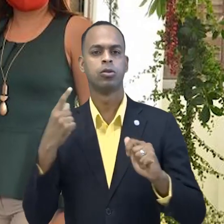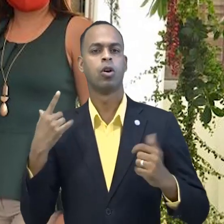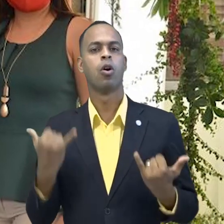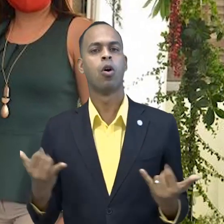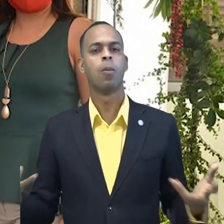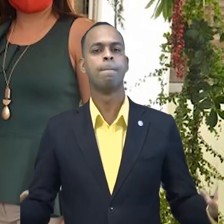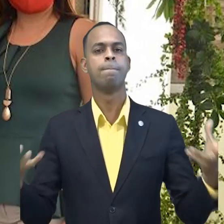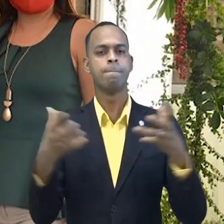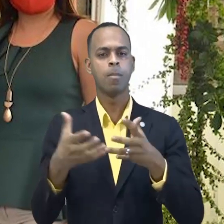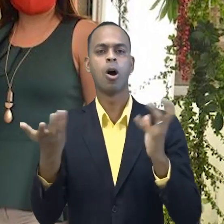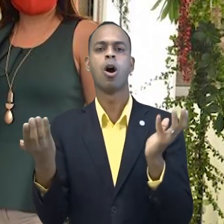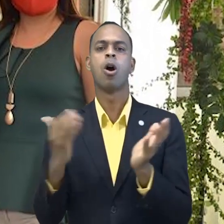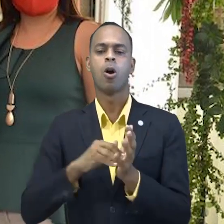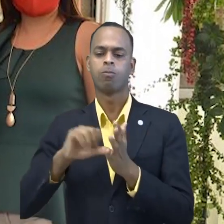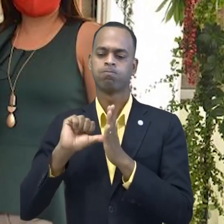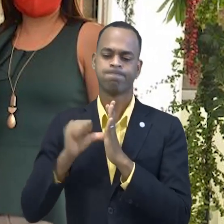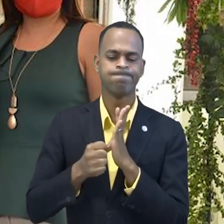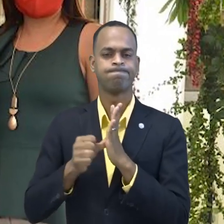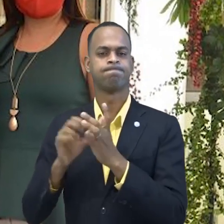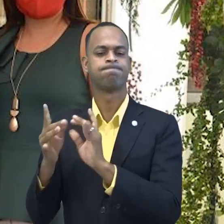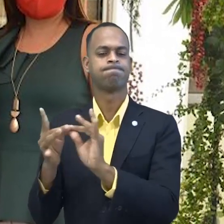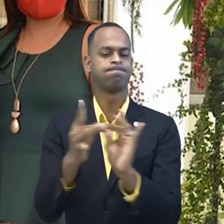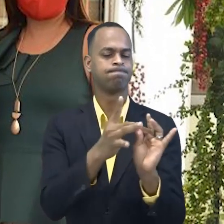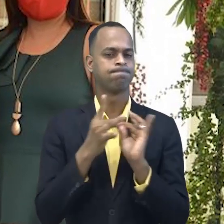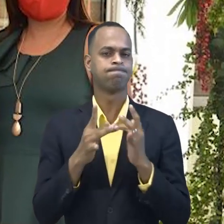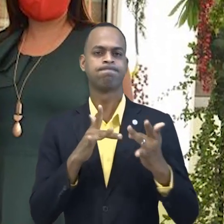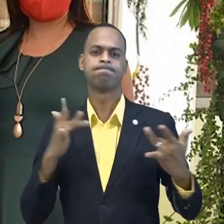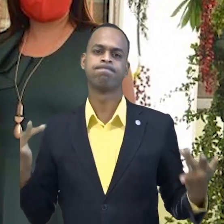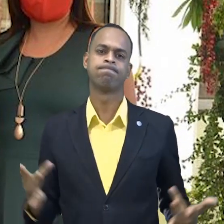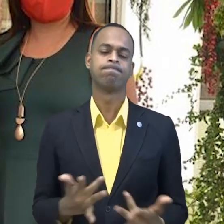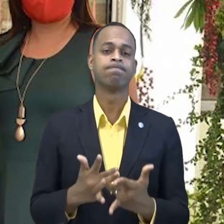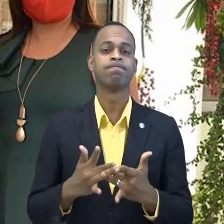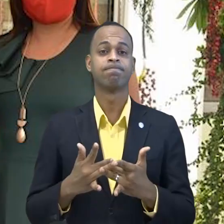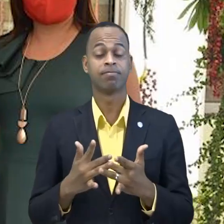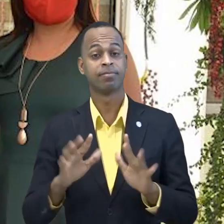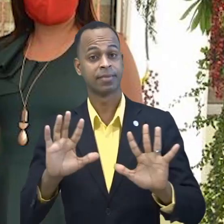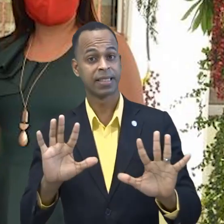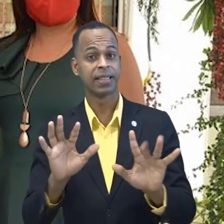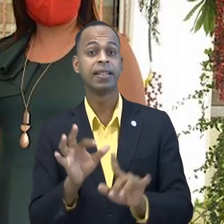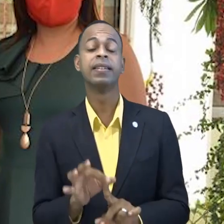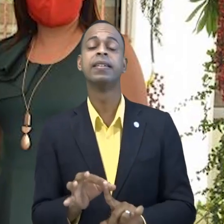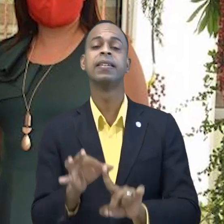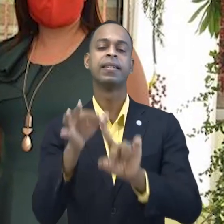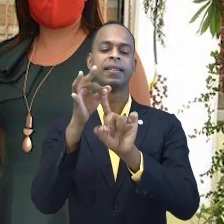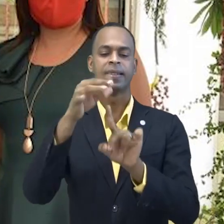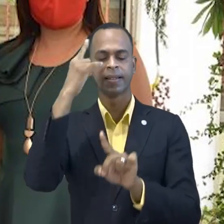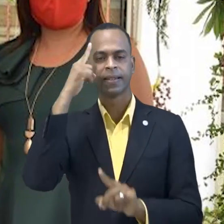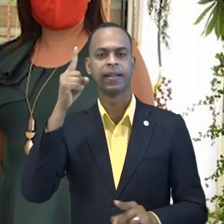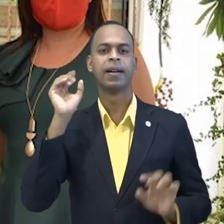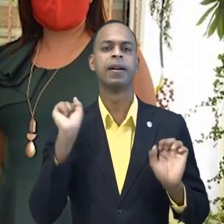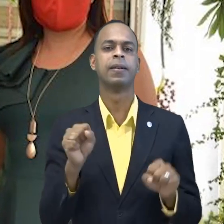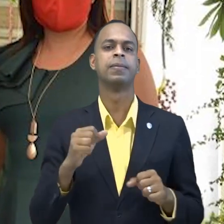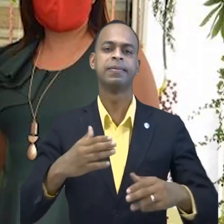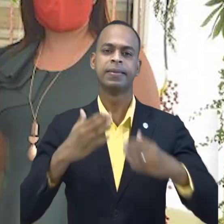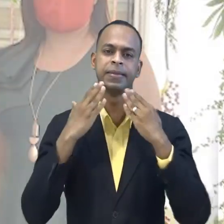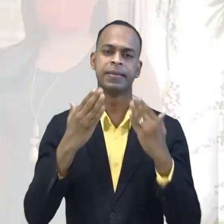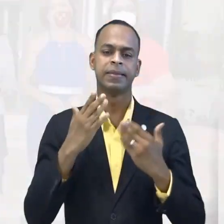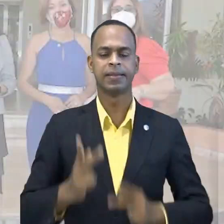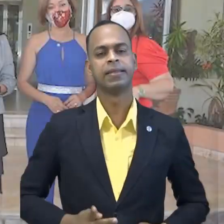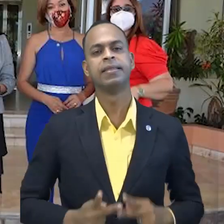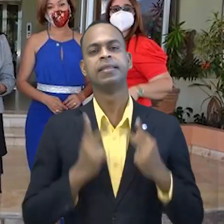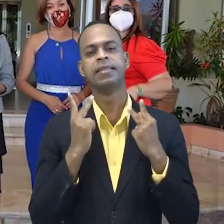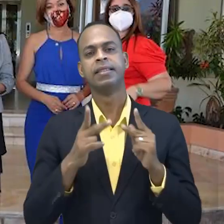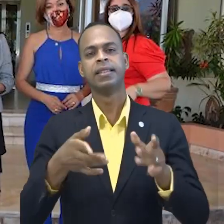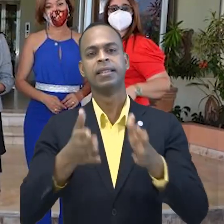un esfuerzo para que hoy estemos reunidos y podamos reafirmar la unión, solidaridad y hermandad, pero sobre todo